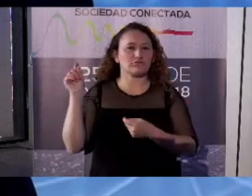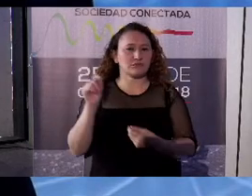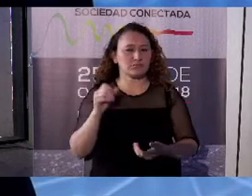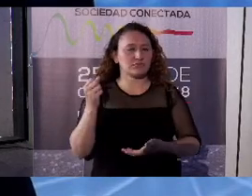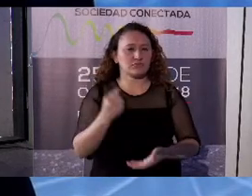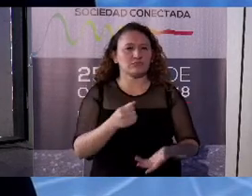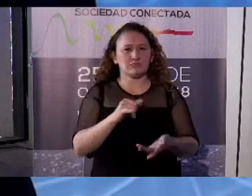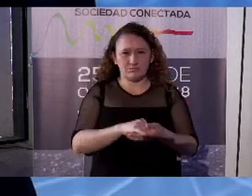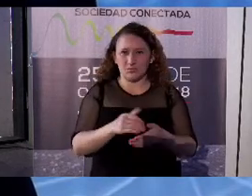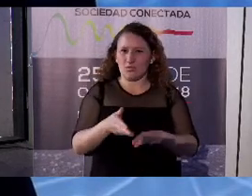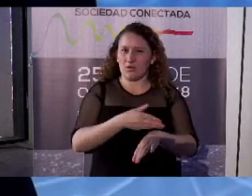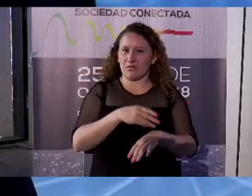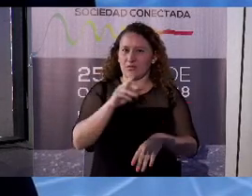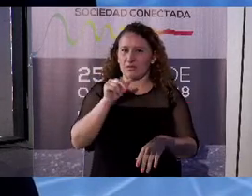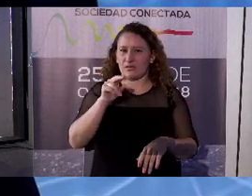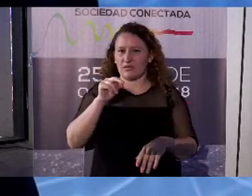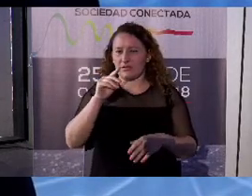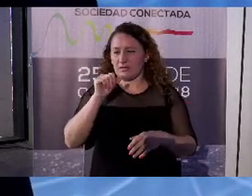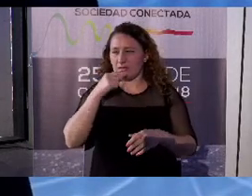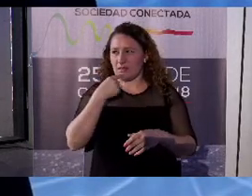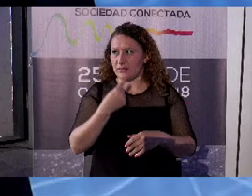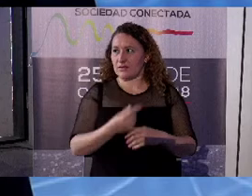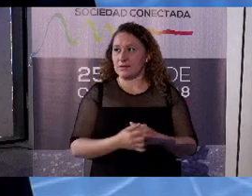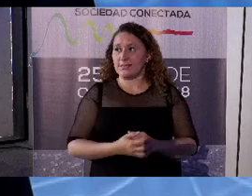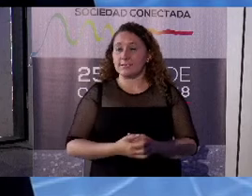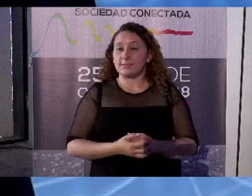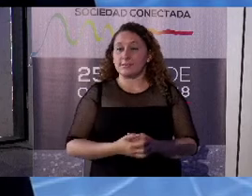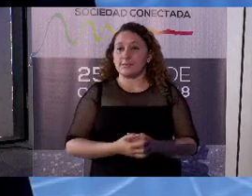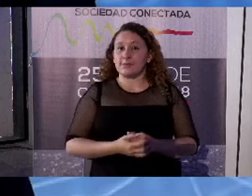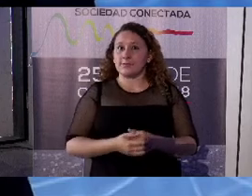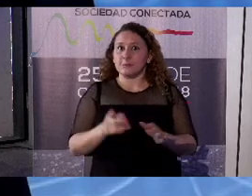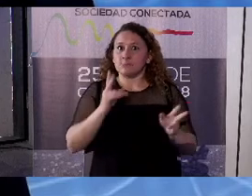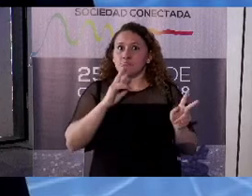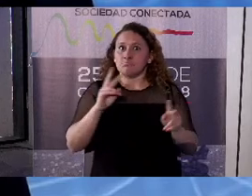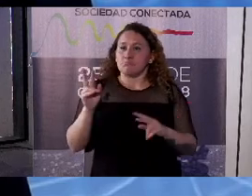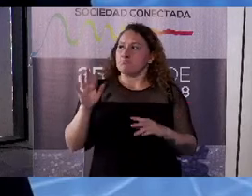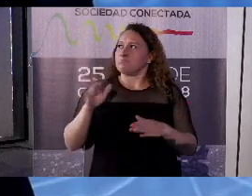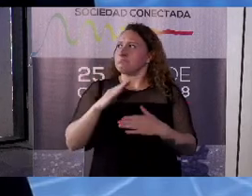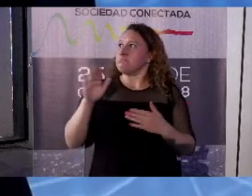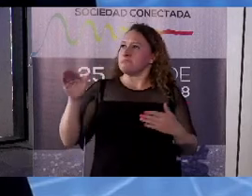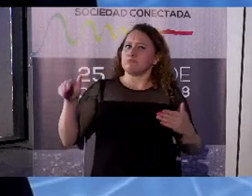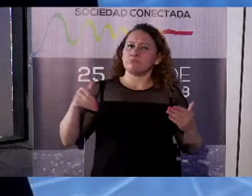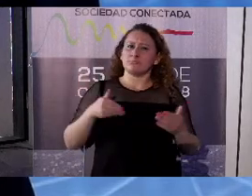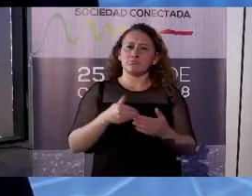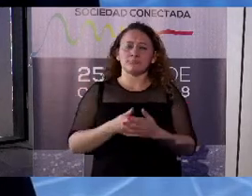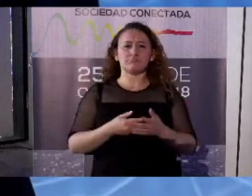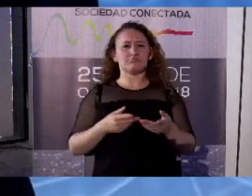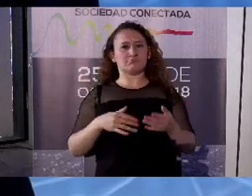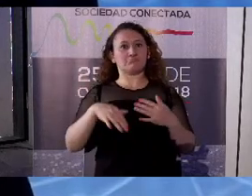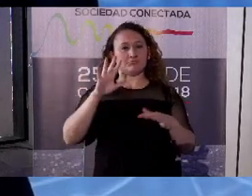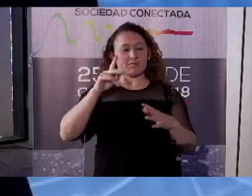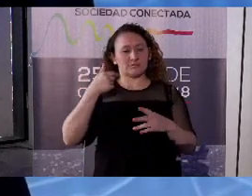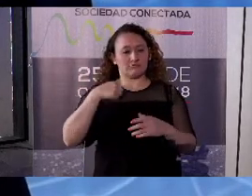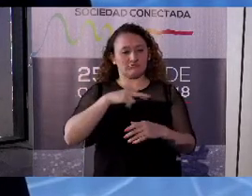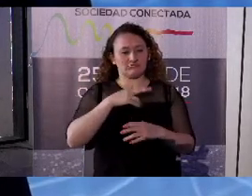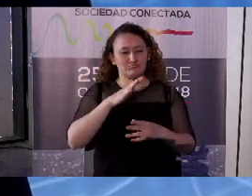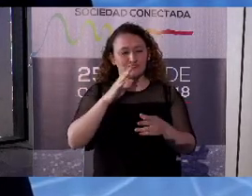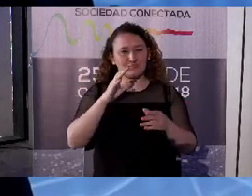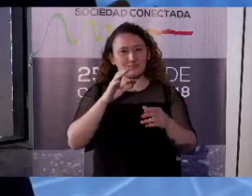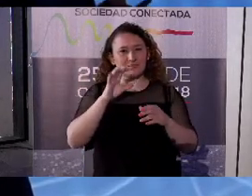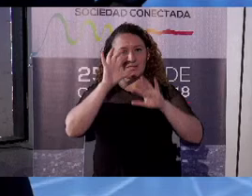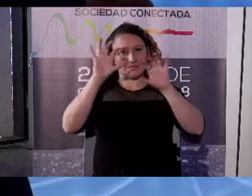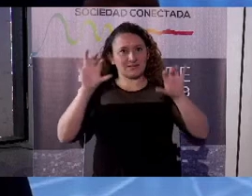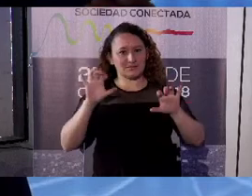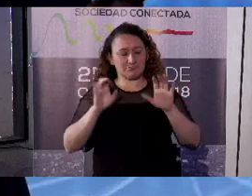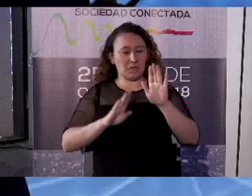randal en su en su presentación Entonces cuando vemos todo esto y particularmente el crecimiento en nuestros países evidentemente